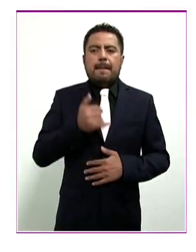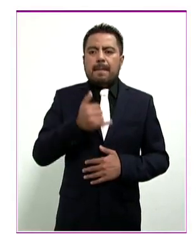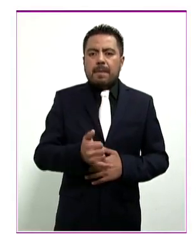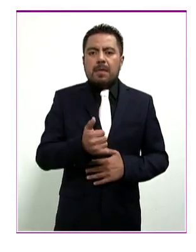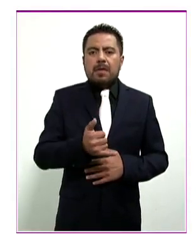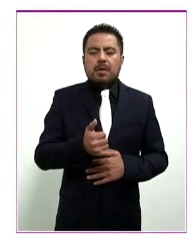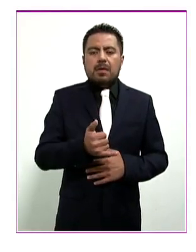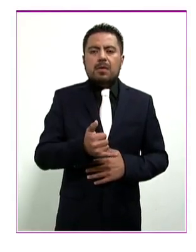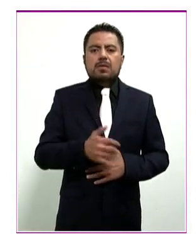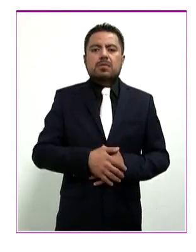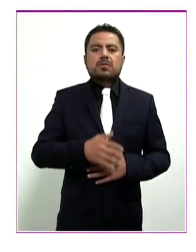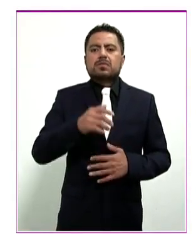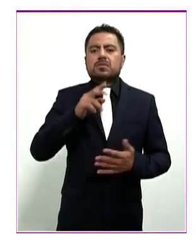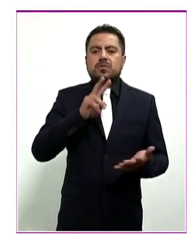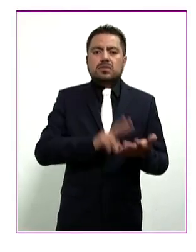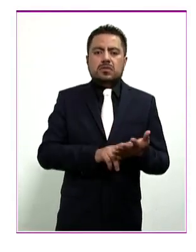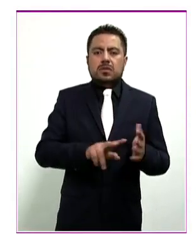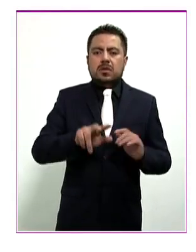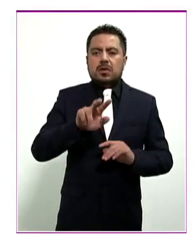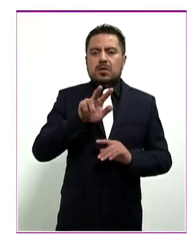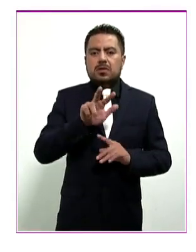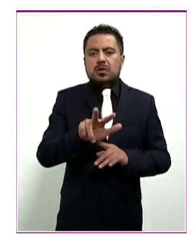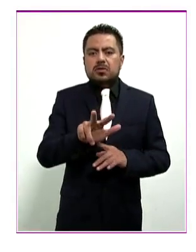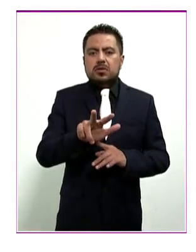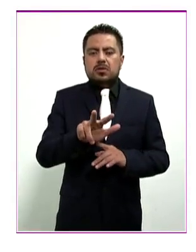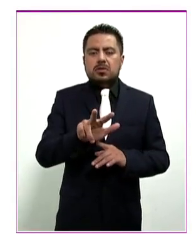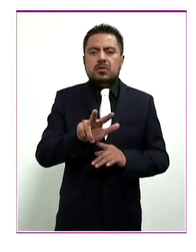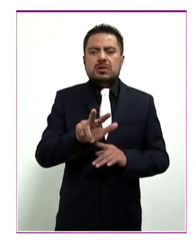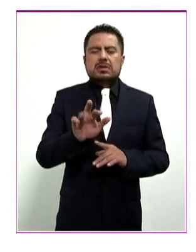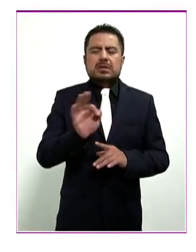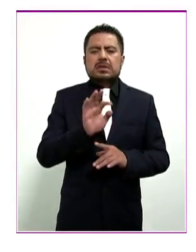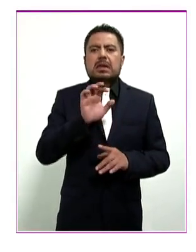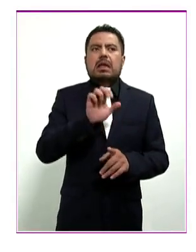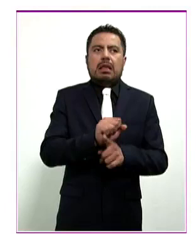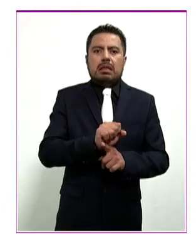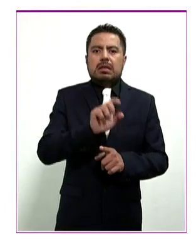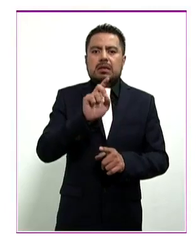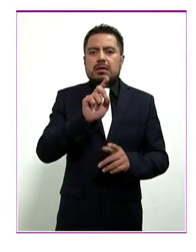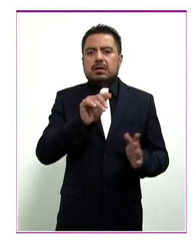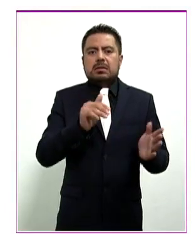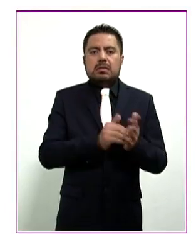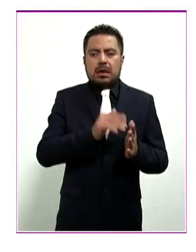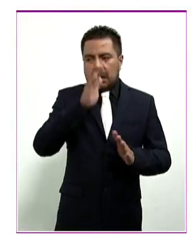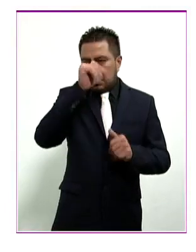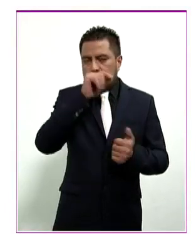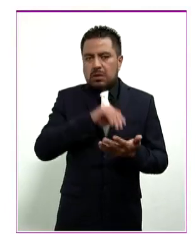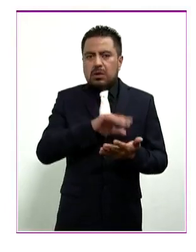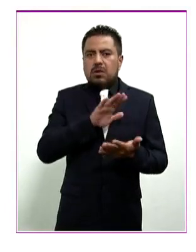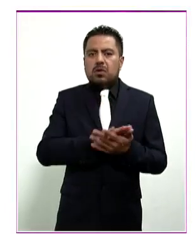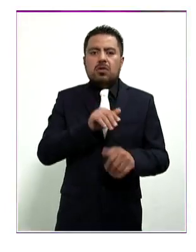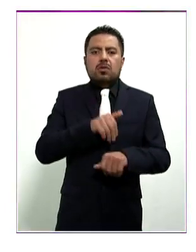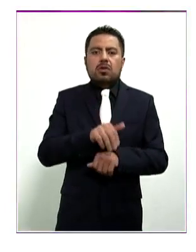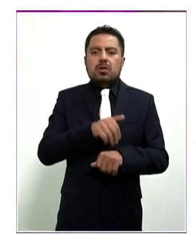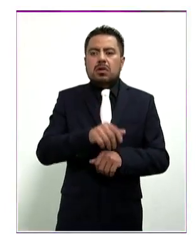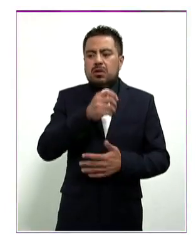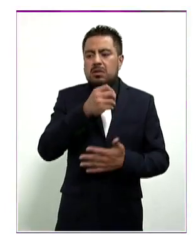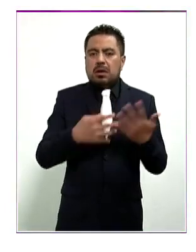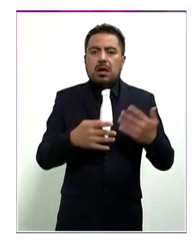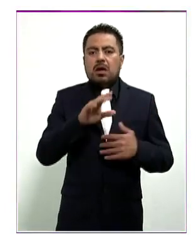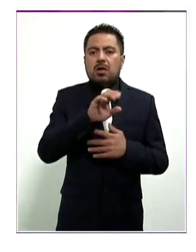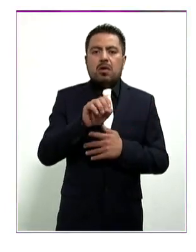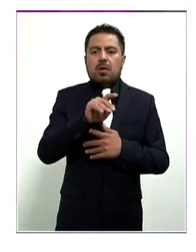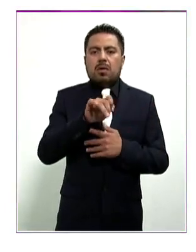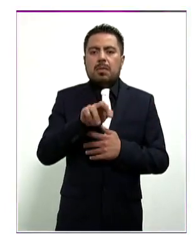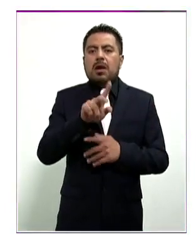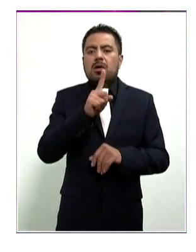y en 2018 casi 30.000, de acuerdo con las cifras de la Comar. Y